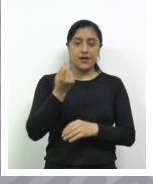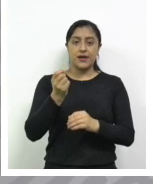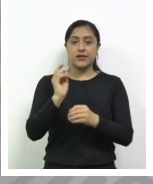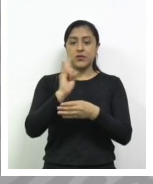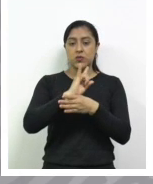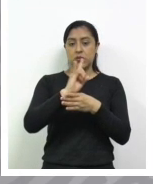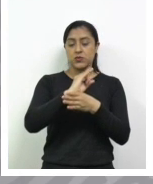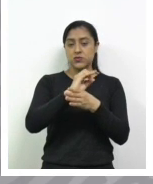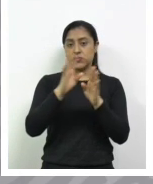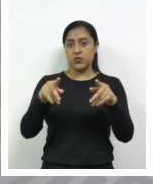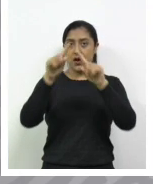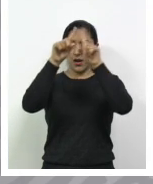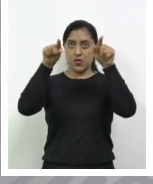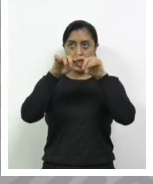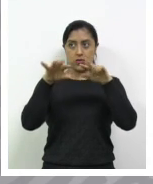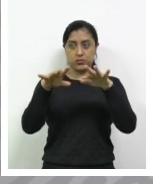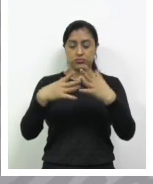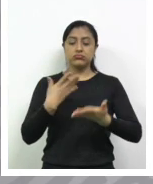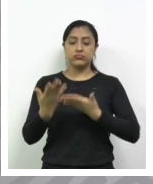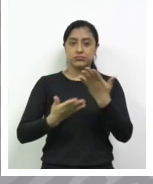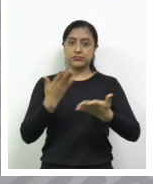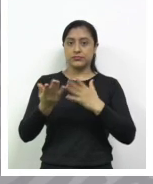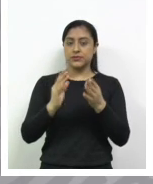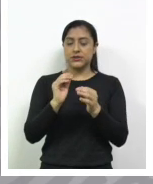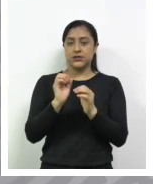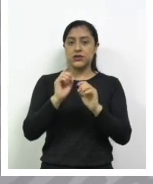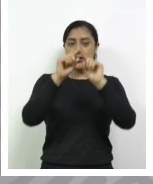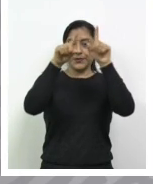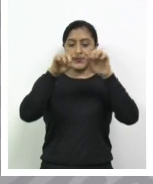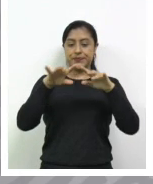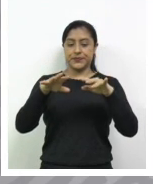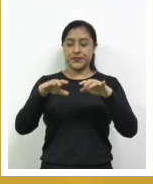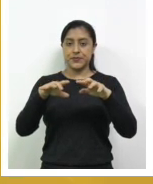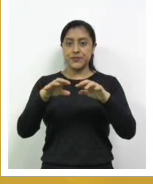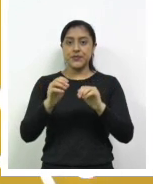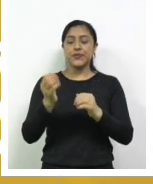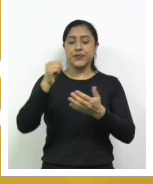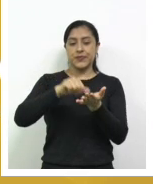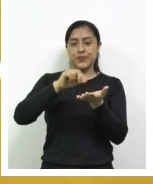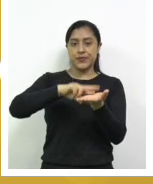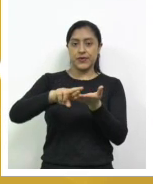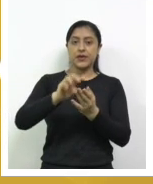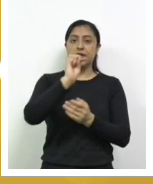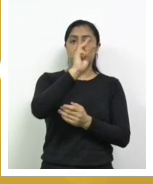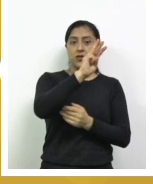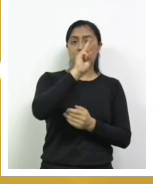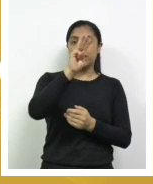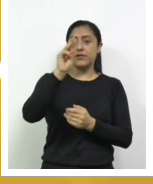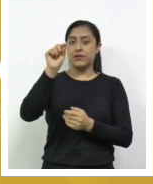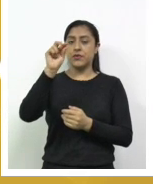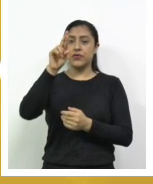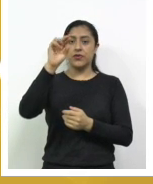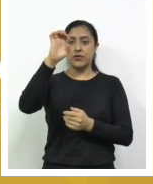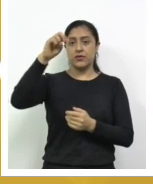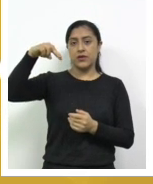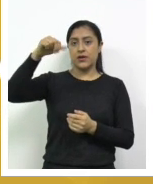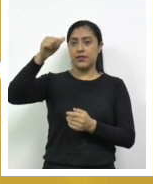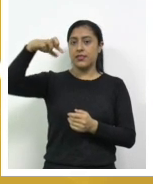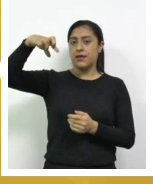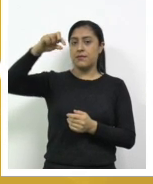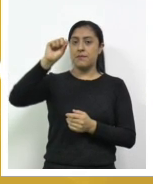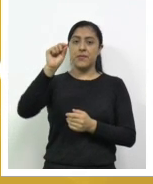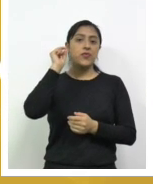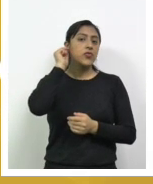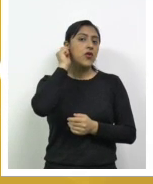es creando un usuario en el portal de servicios electrónicos de renap al cual se puede ingresar a través de